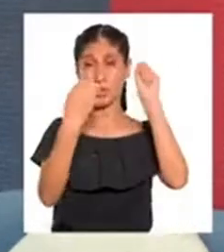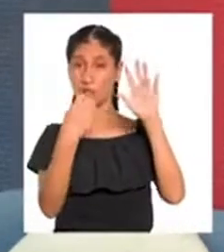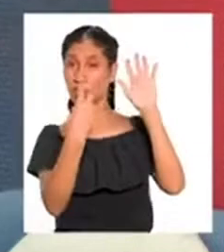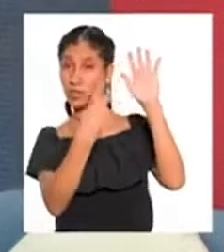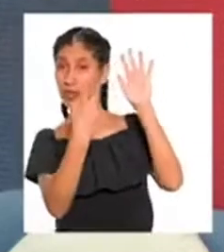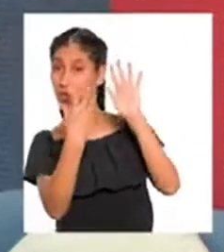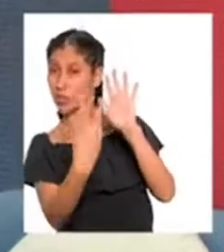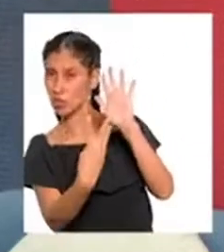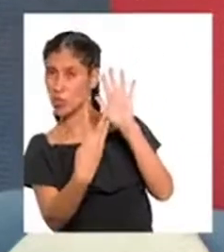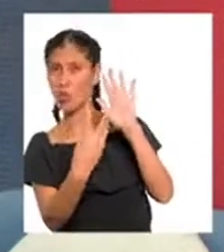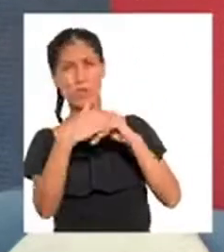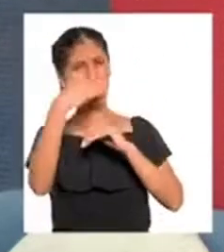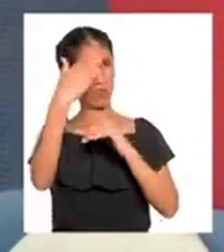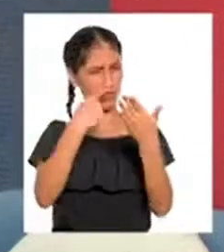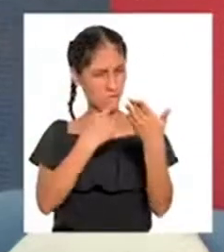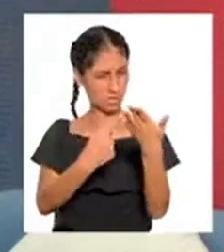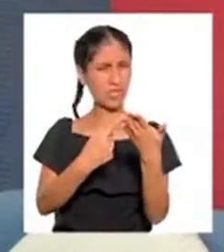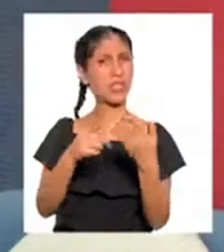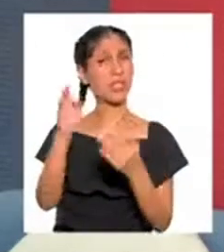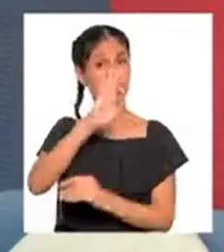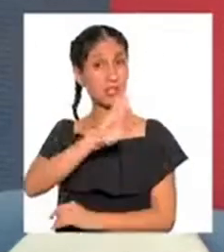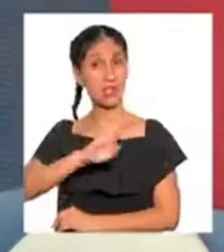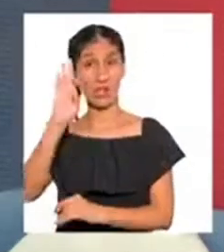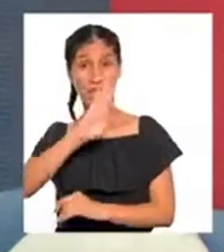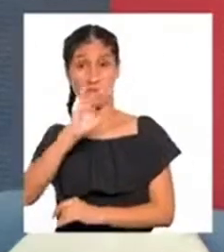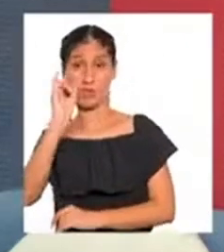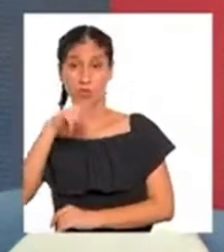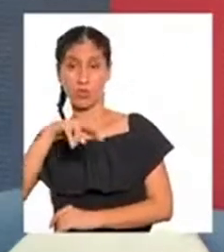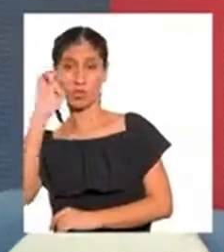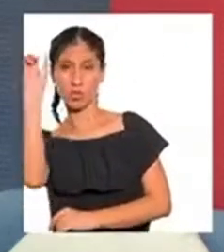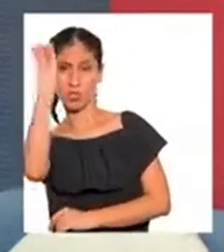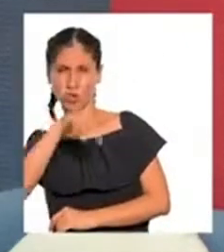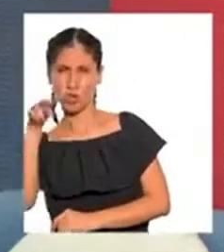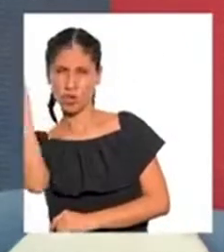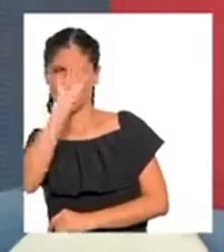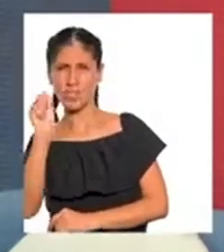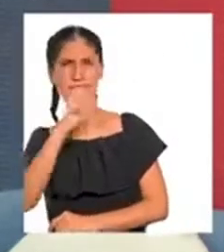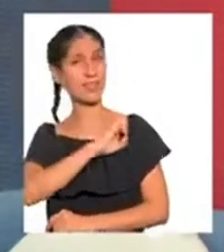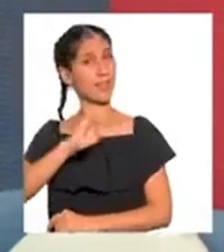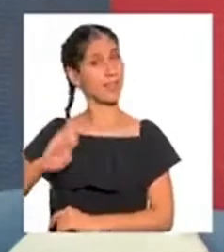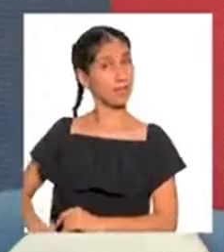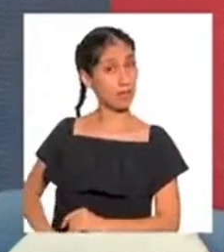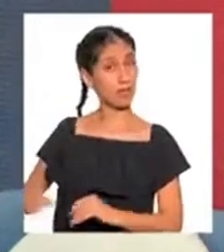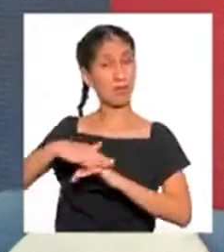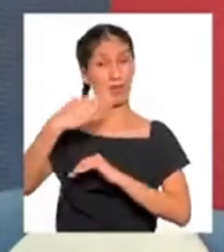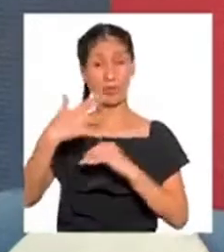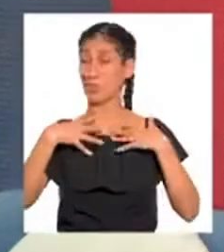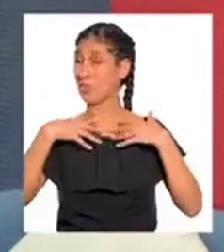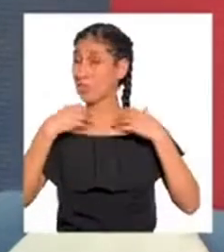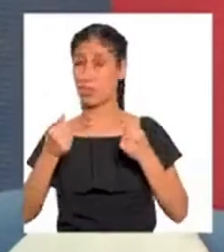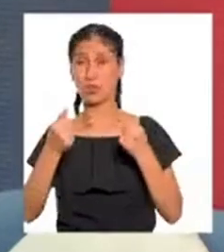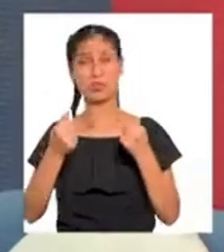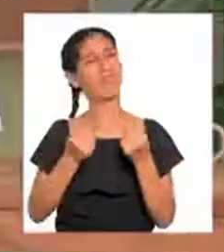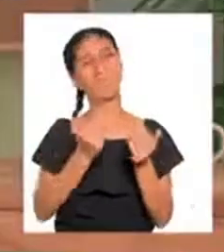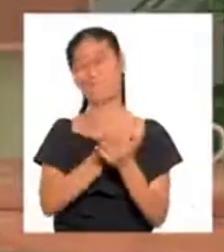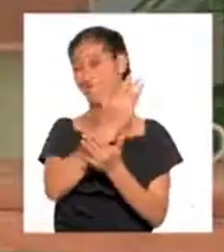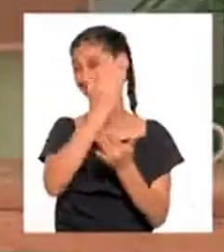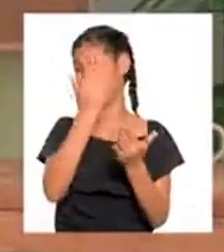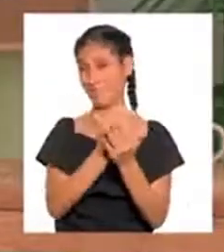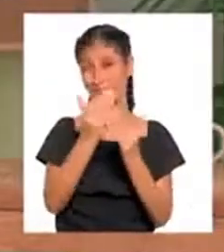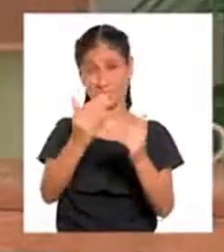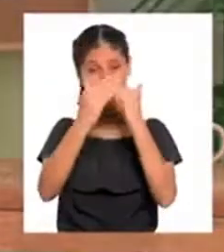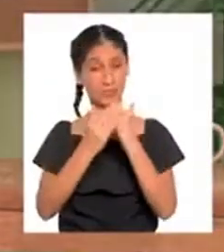salud integral y las funciones del Estado en la protección de la salud. Por ello, muchos componentes de la atención de salud se vieron limitados.